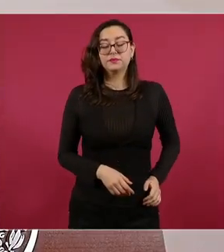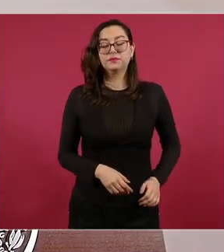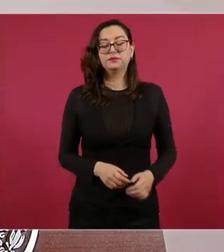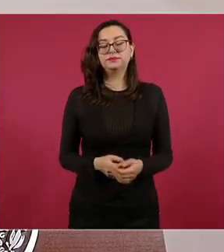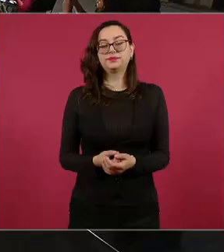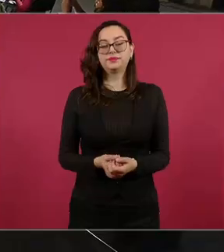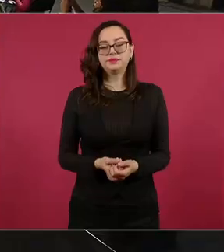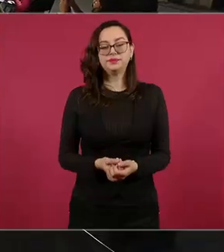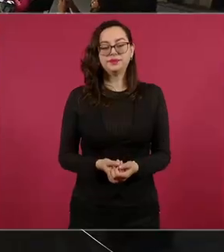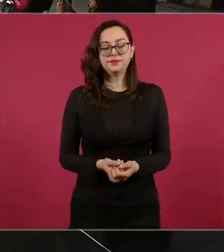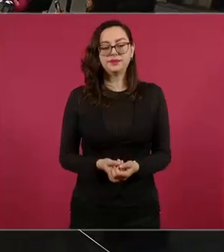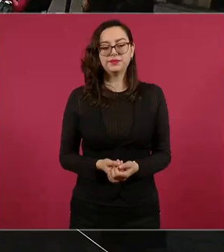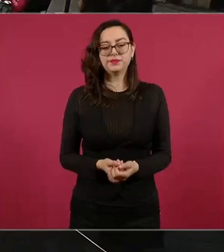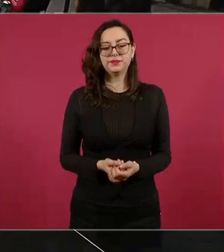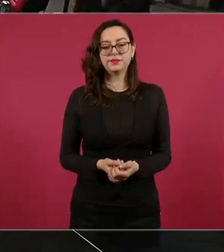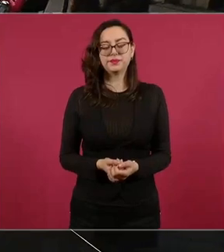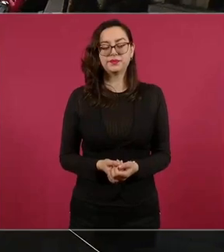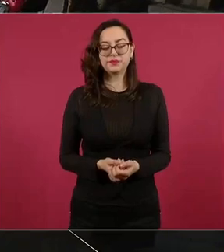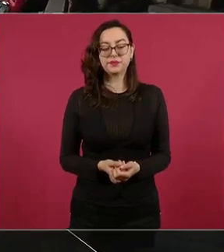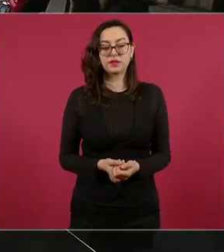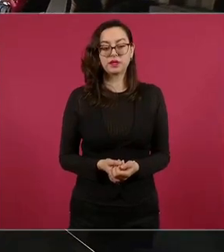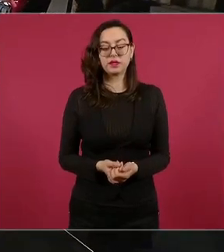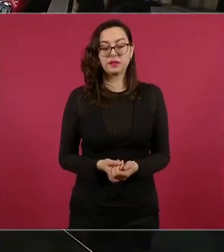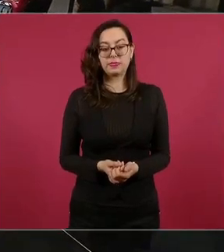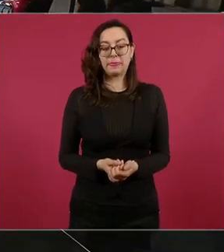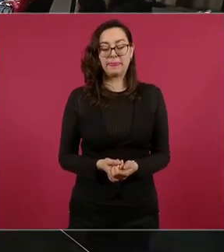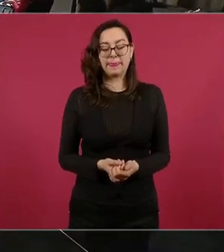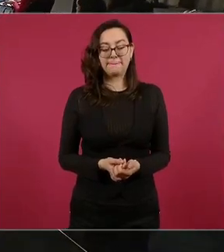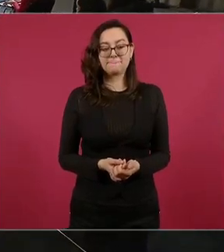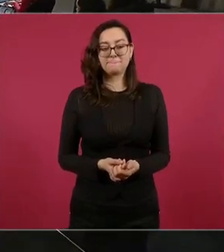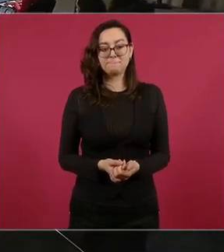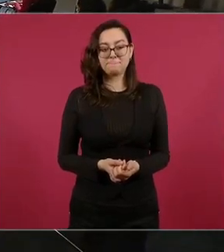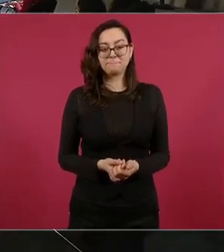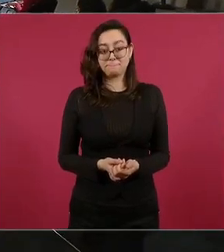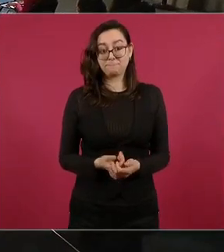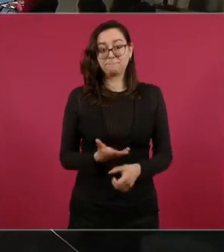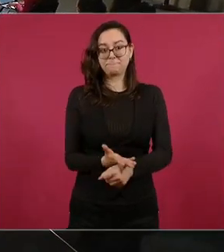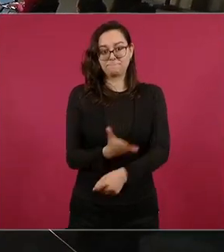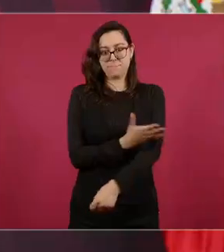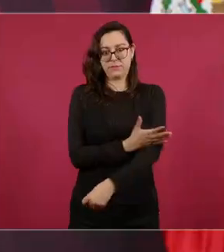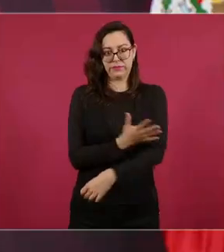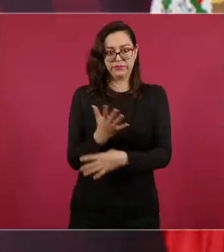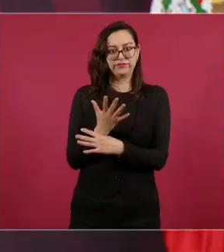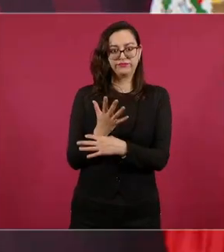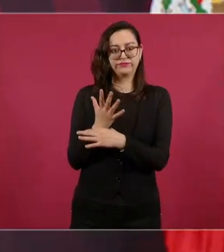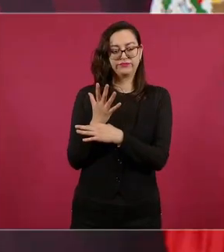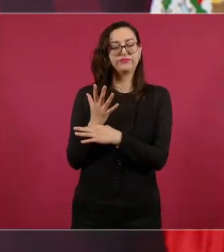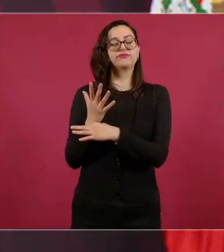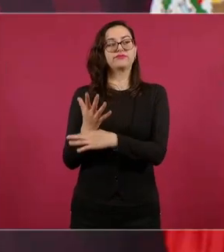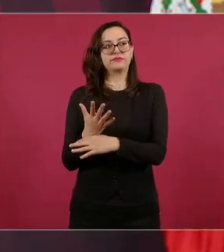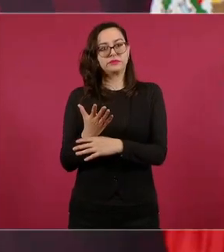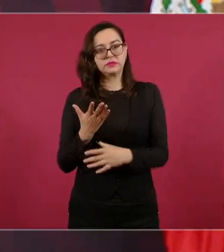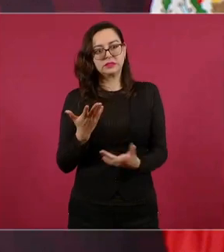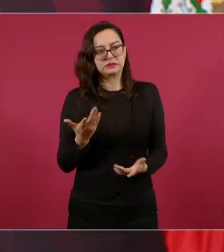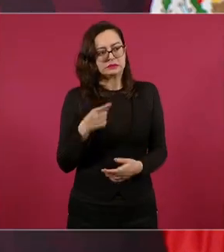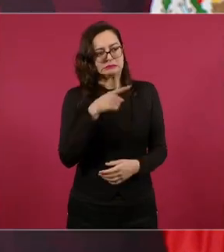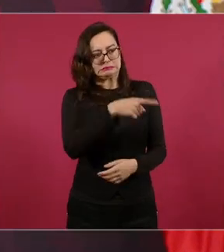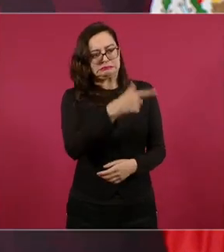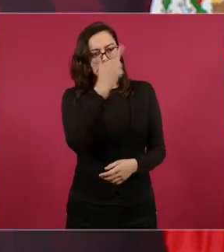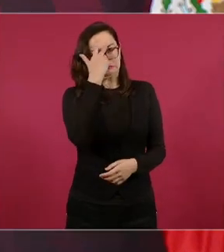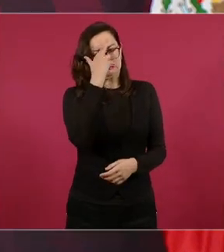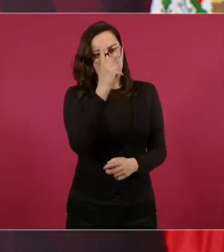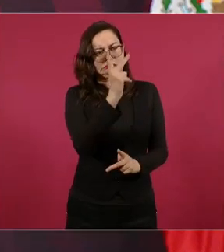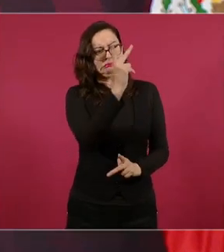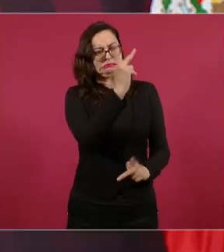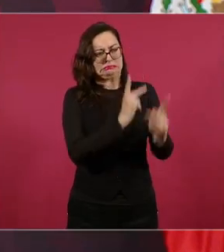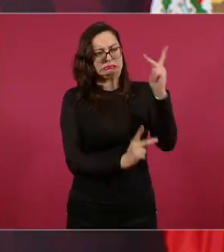Señala que el progreso material se había logrado con una enorme deuda, lo cito, con un pasivo